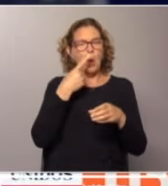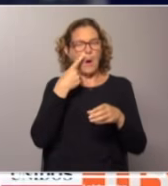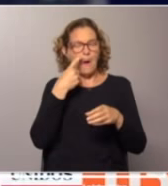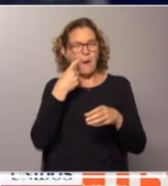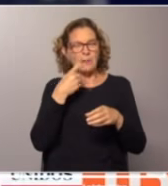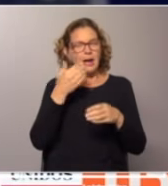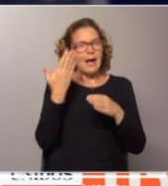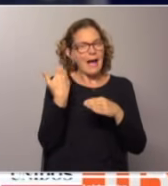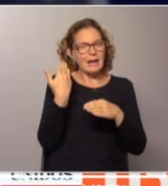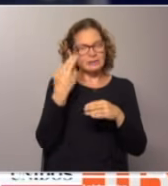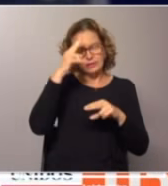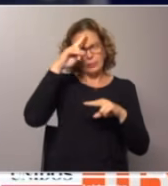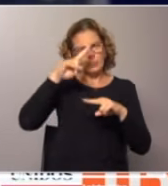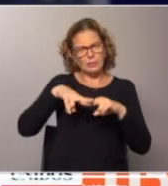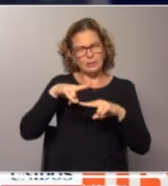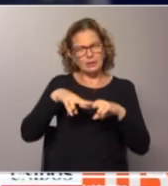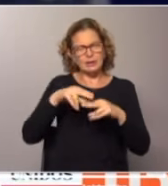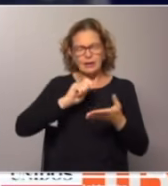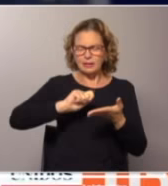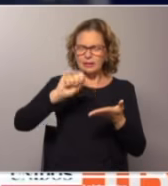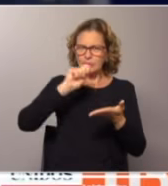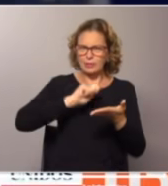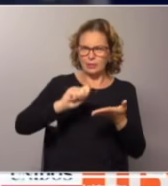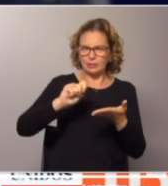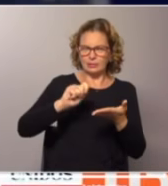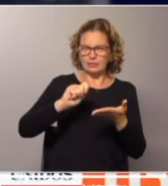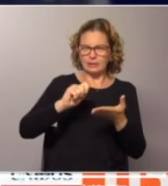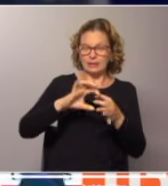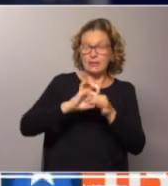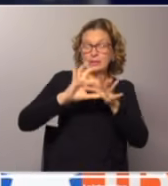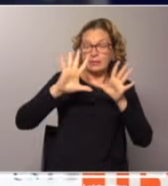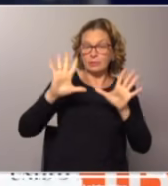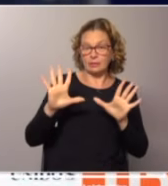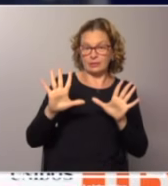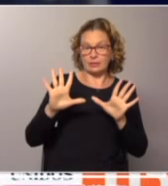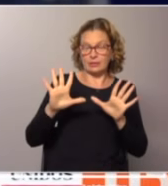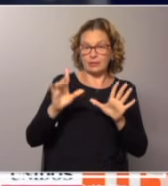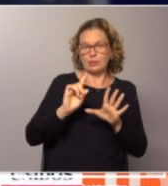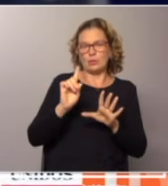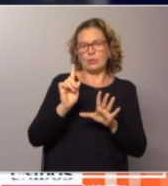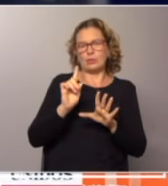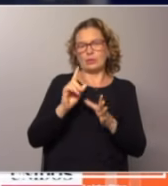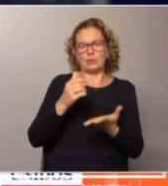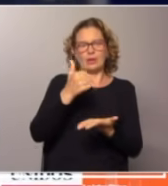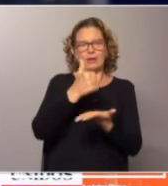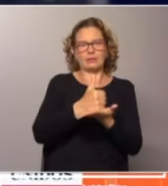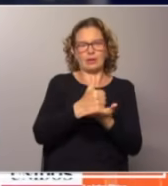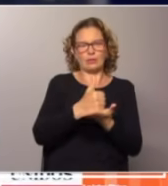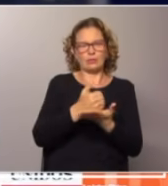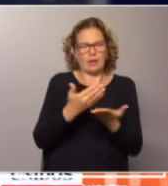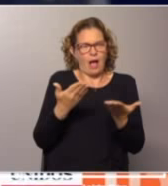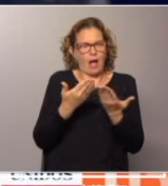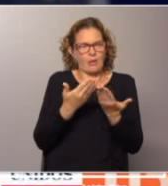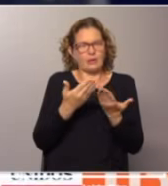antes de fallecer escribió la democracia no es un estado sino un acto